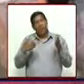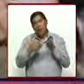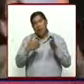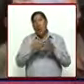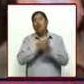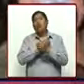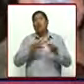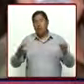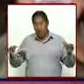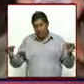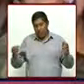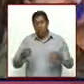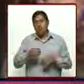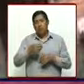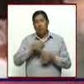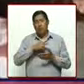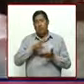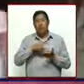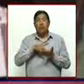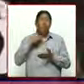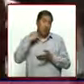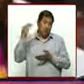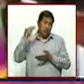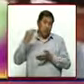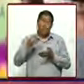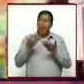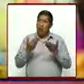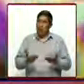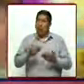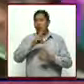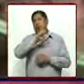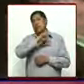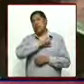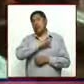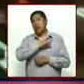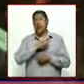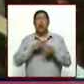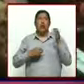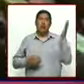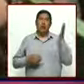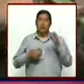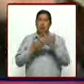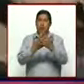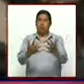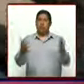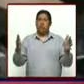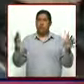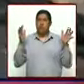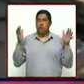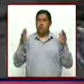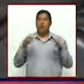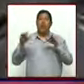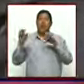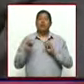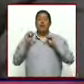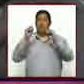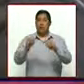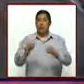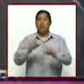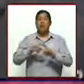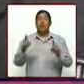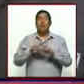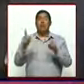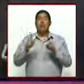que es la Plaza Murillo. Como ustedes pueden apreciar, hay contingente policial, hay estas murallas que justamente metálicas que han puesto,